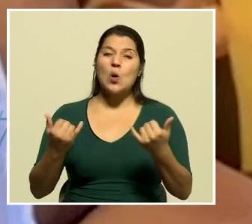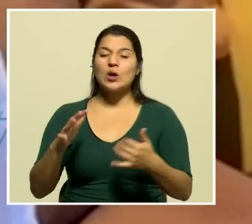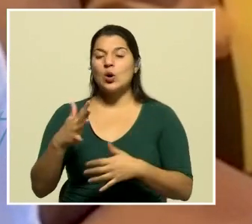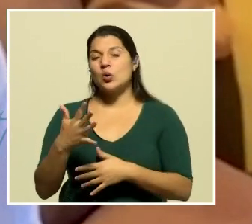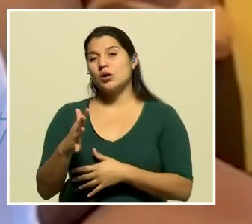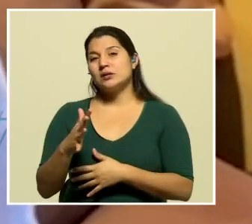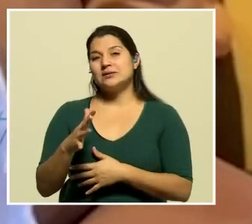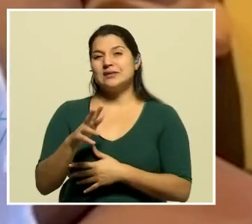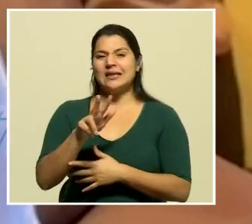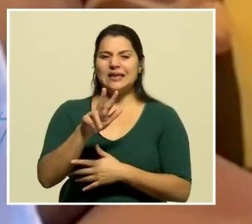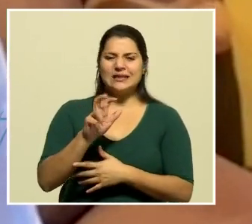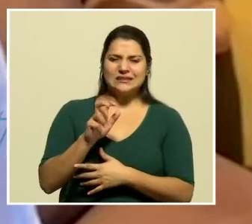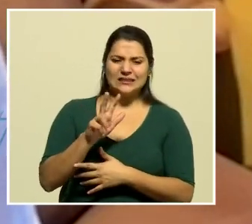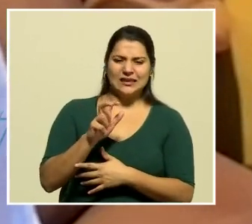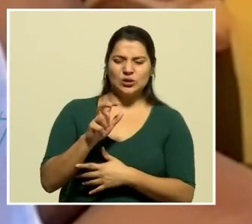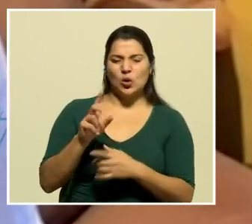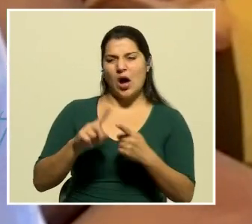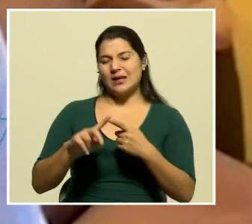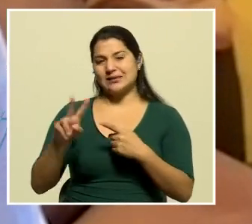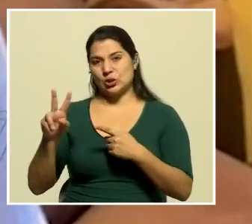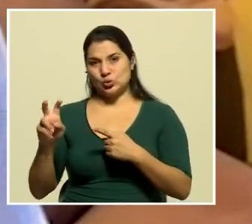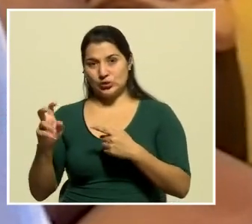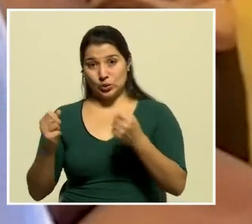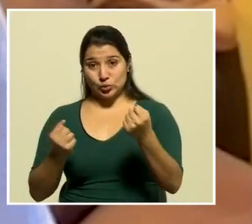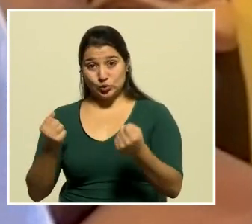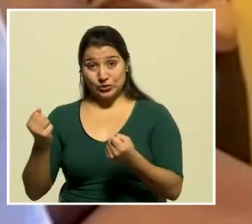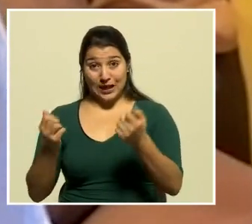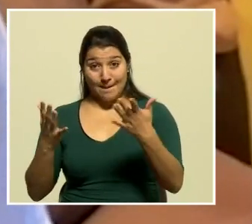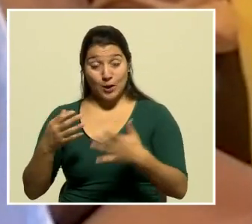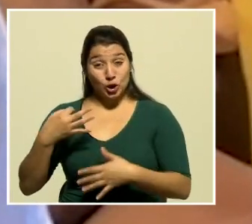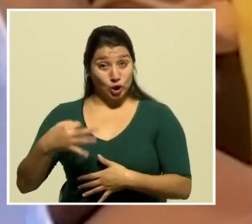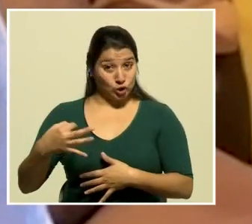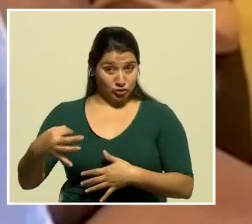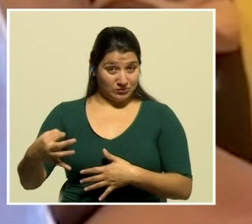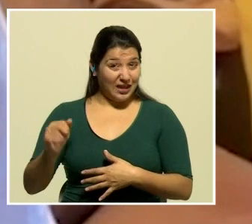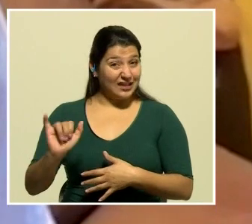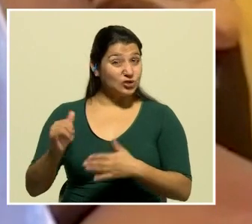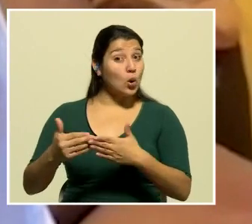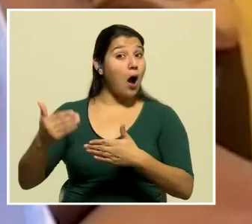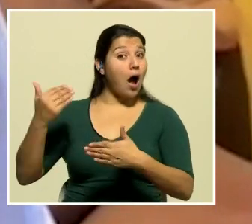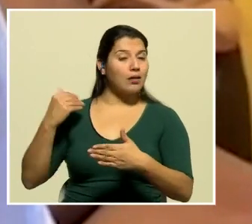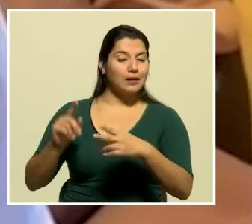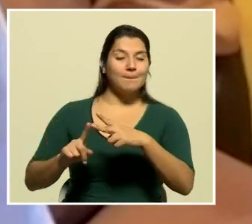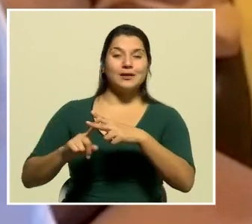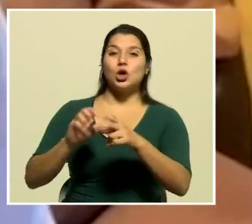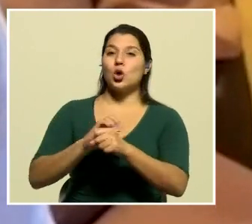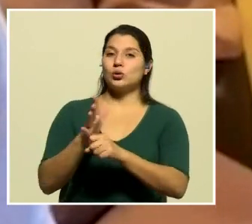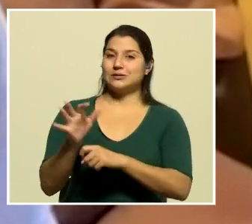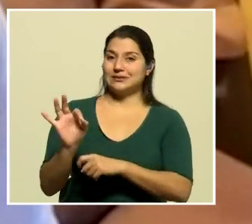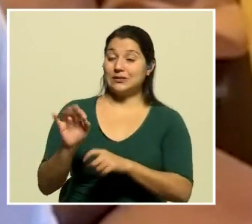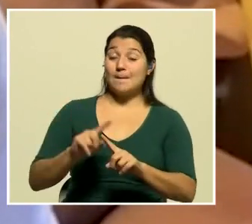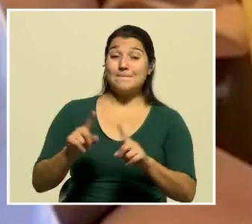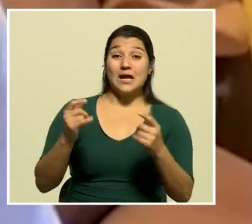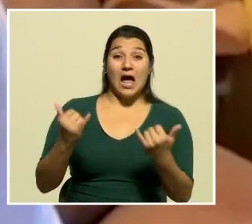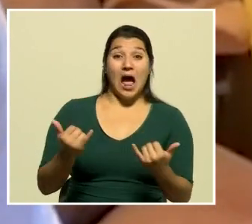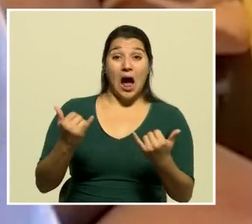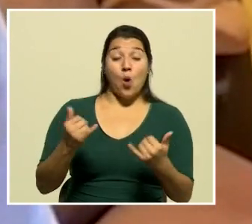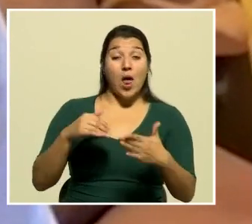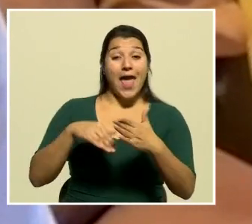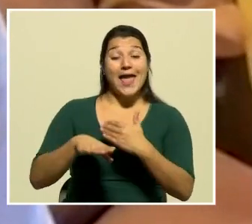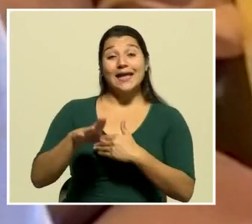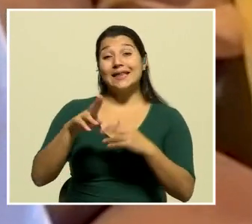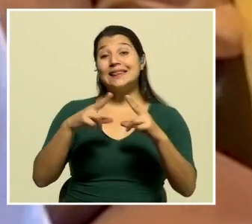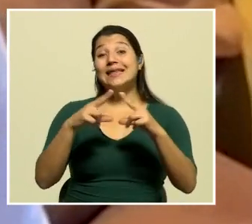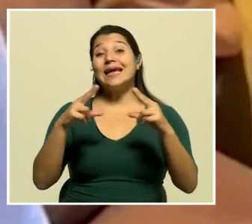y 200 camiones diarios. En estos momentos en Nicaragua hay cerca de 22 kilómetros